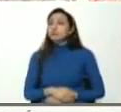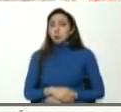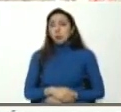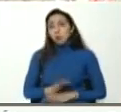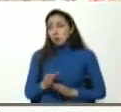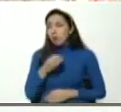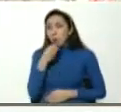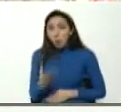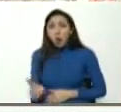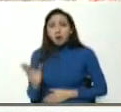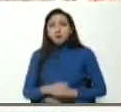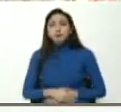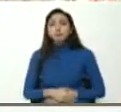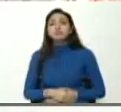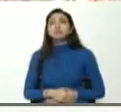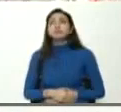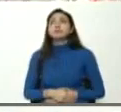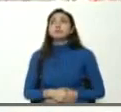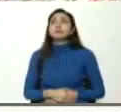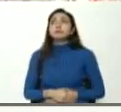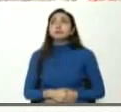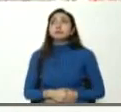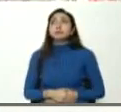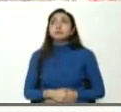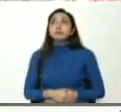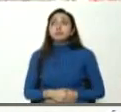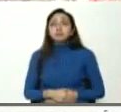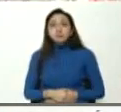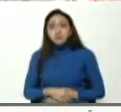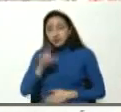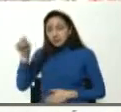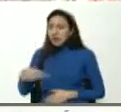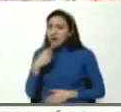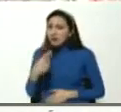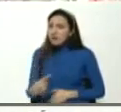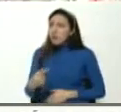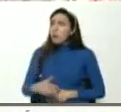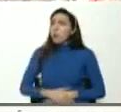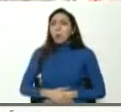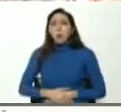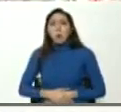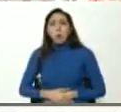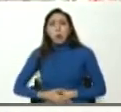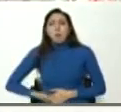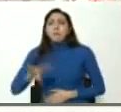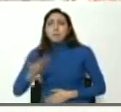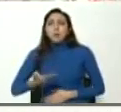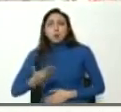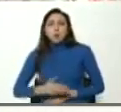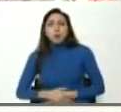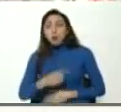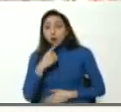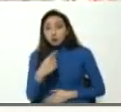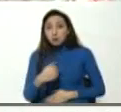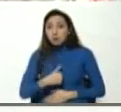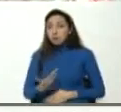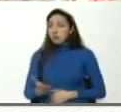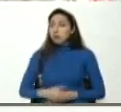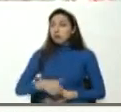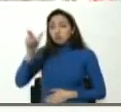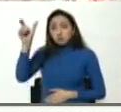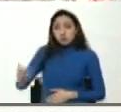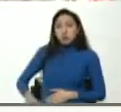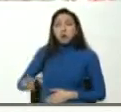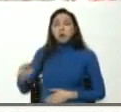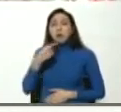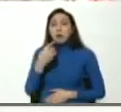palabra pacata patata patata y uno dice tremendo cuadro no lo dice uno tremendo cuadro